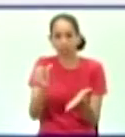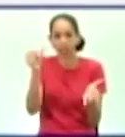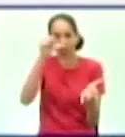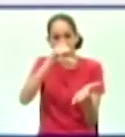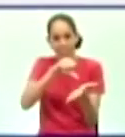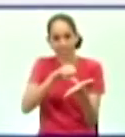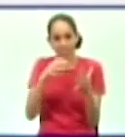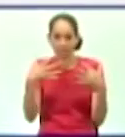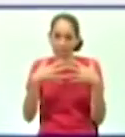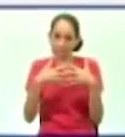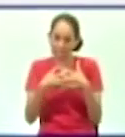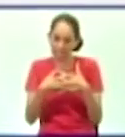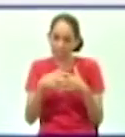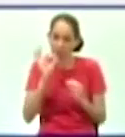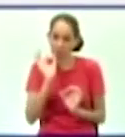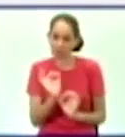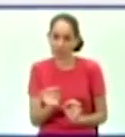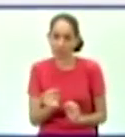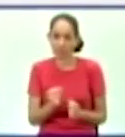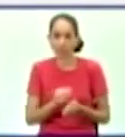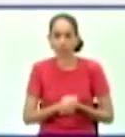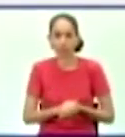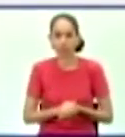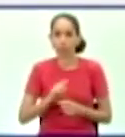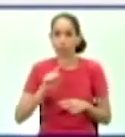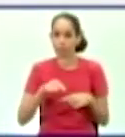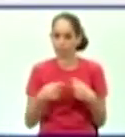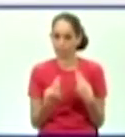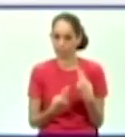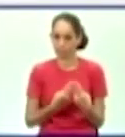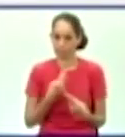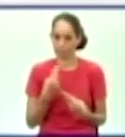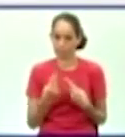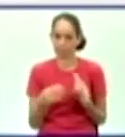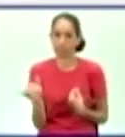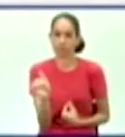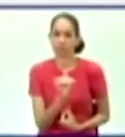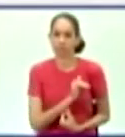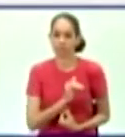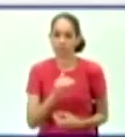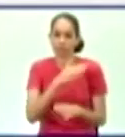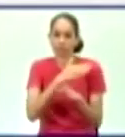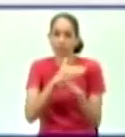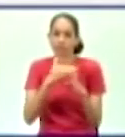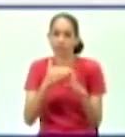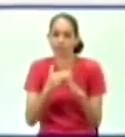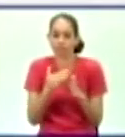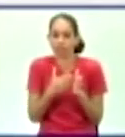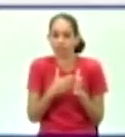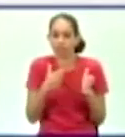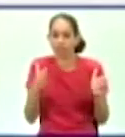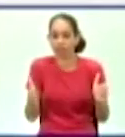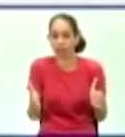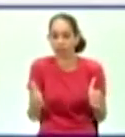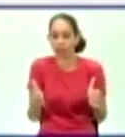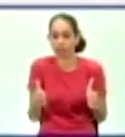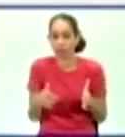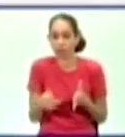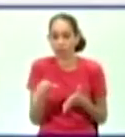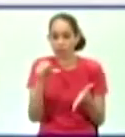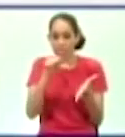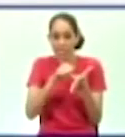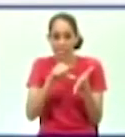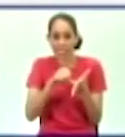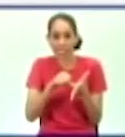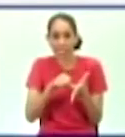mismo arco. Pues el ángulo inscrito va a ser igual a la mitad de la amplitud del ángulo central, pero recuerda,